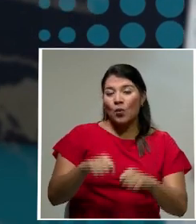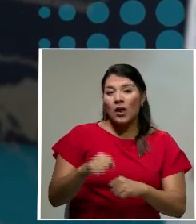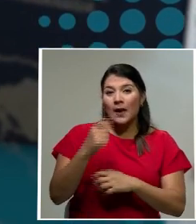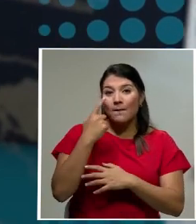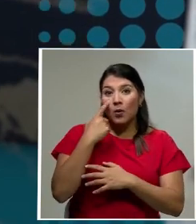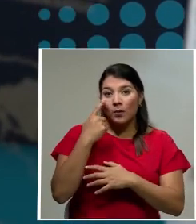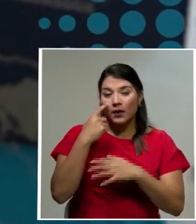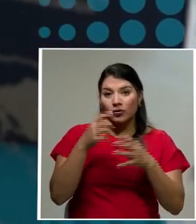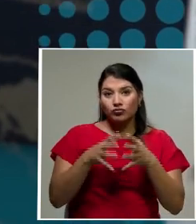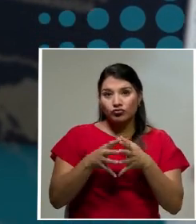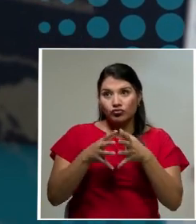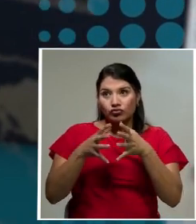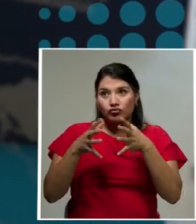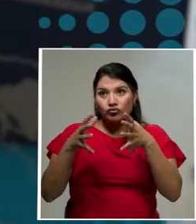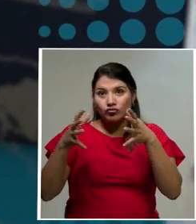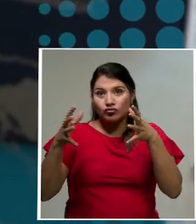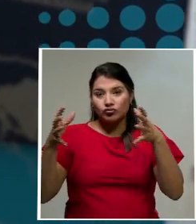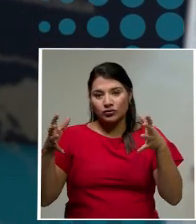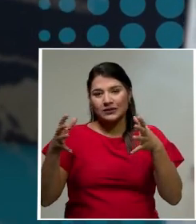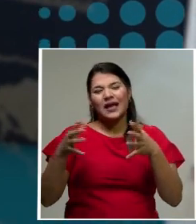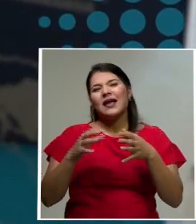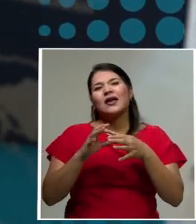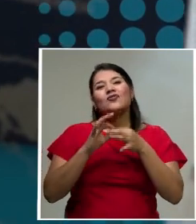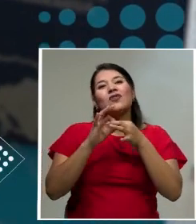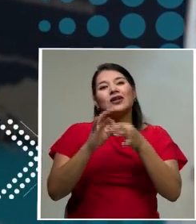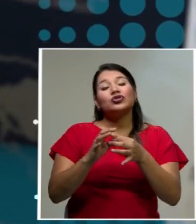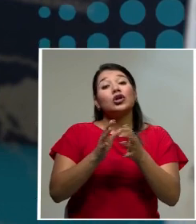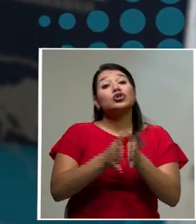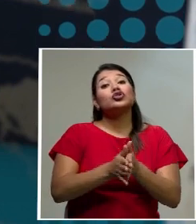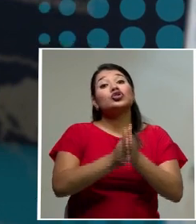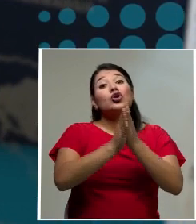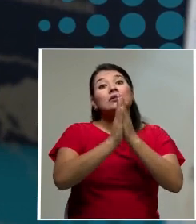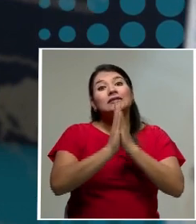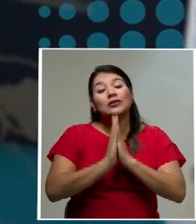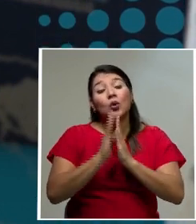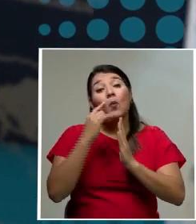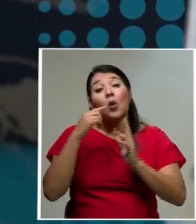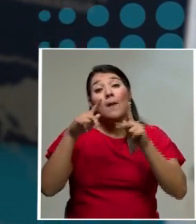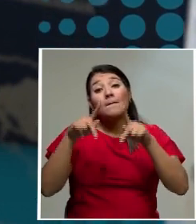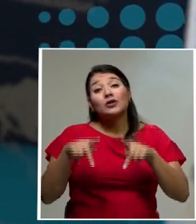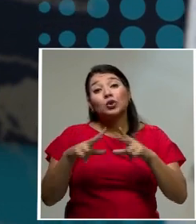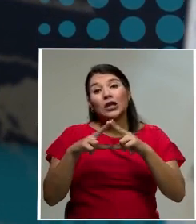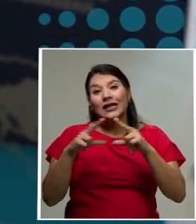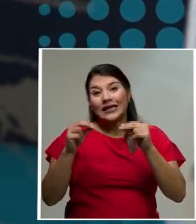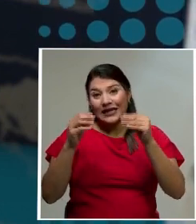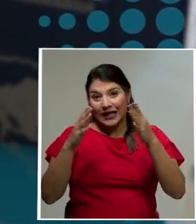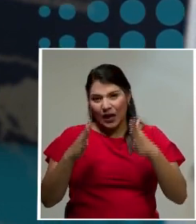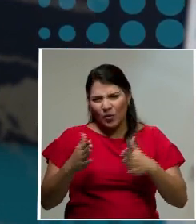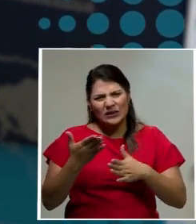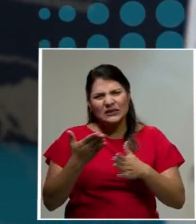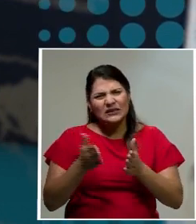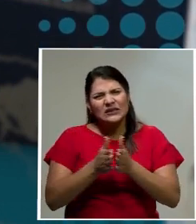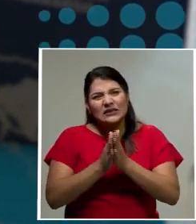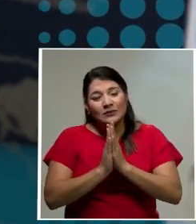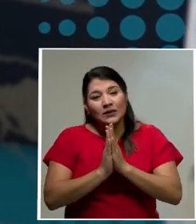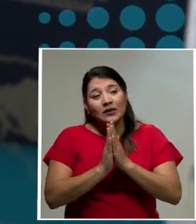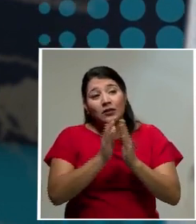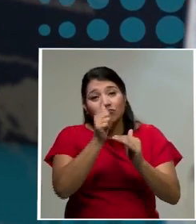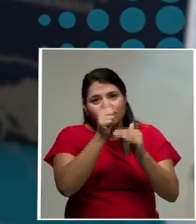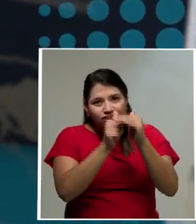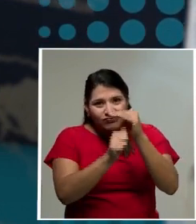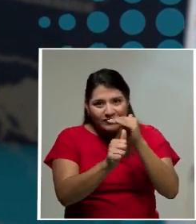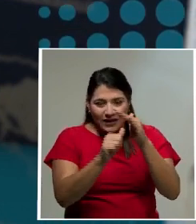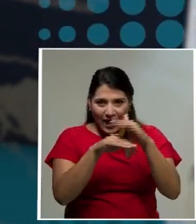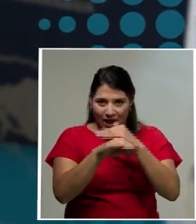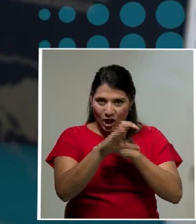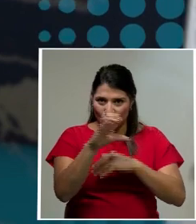incremento considerable que se ha dado de solicitudes de refugio en el país de personas de nacionalidad nicaragüense. Vemos que en enero